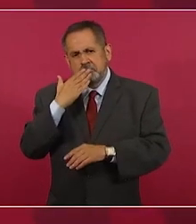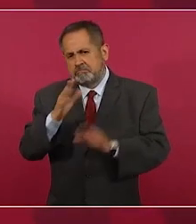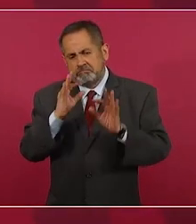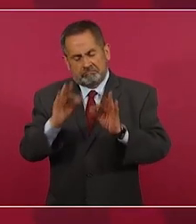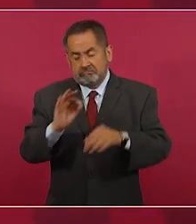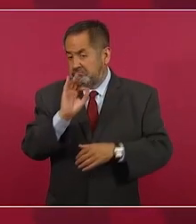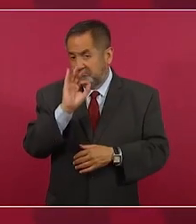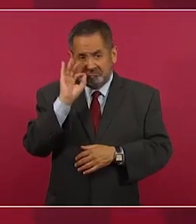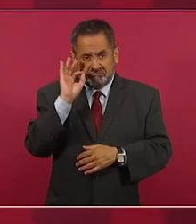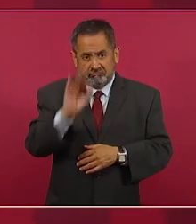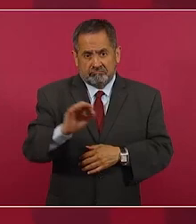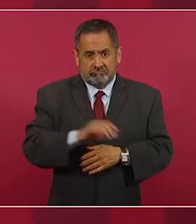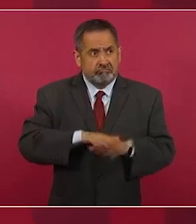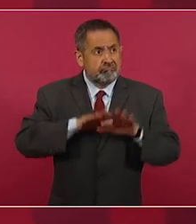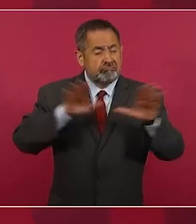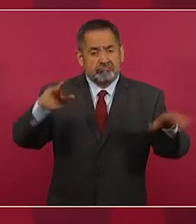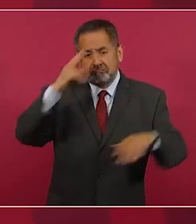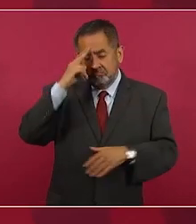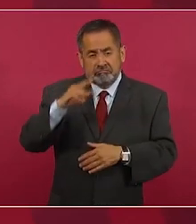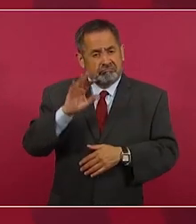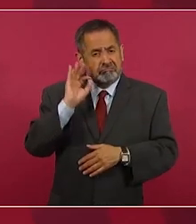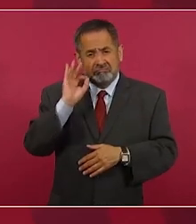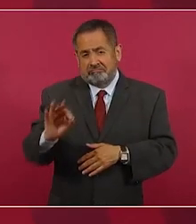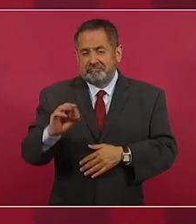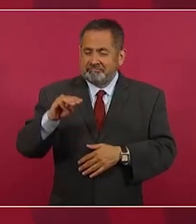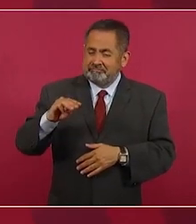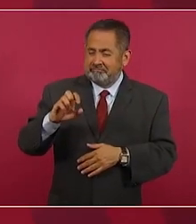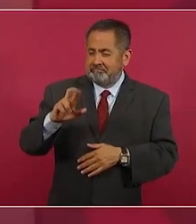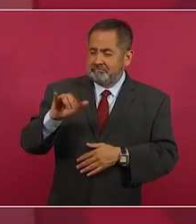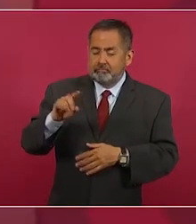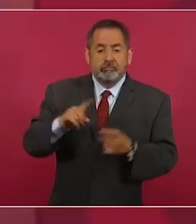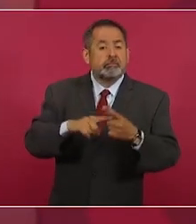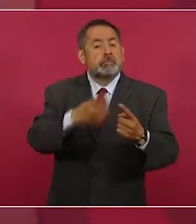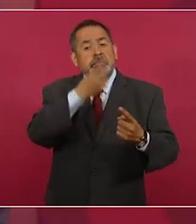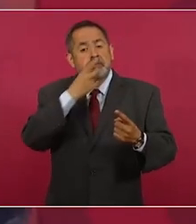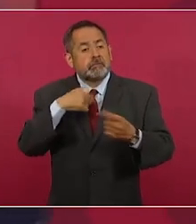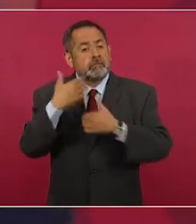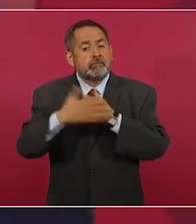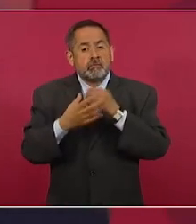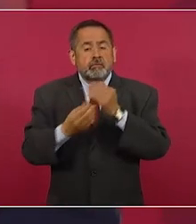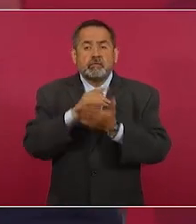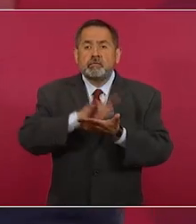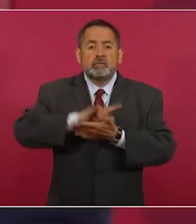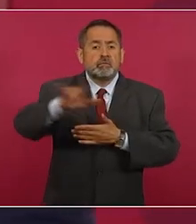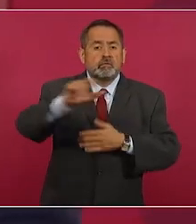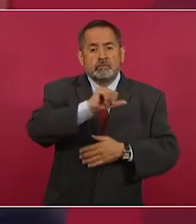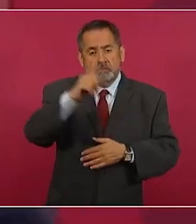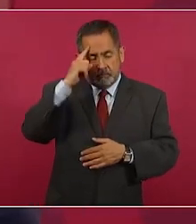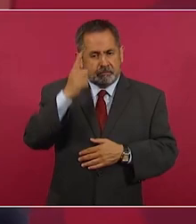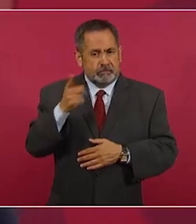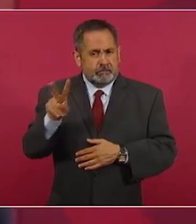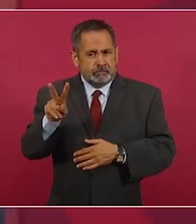de Aeroméxico, y me dijo de lo de Vallarta. Pero